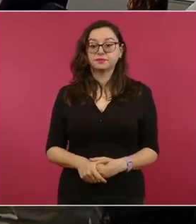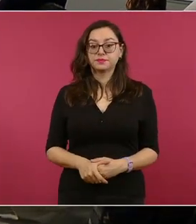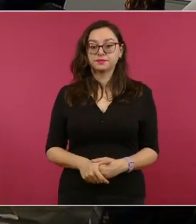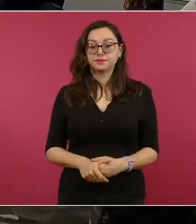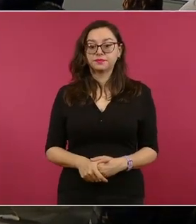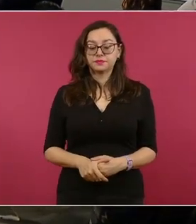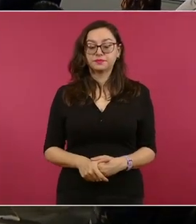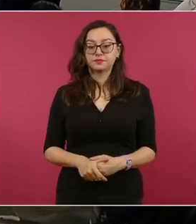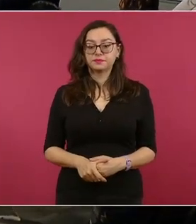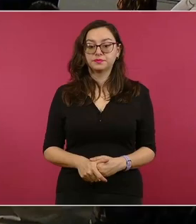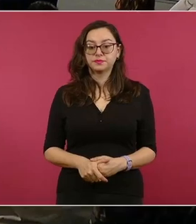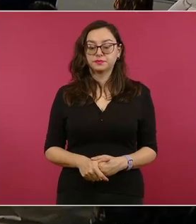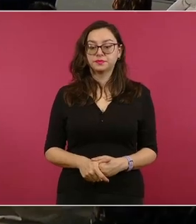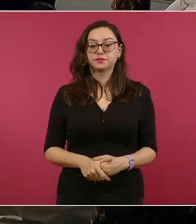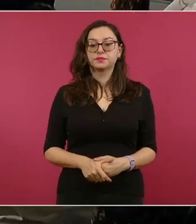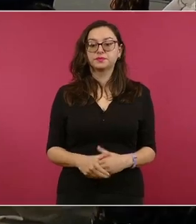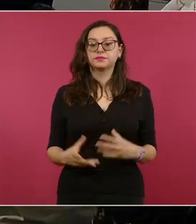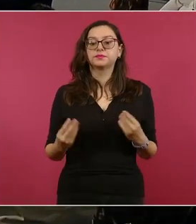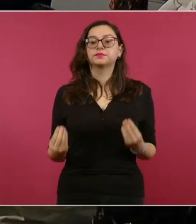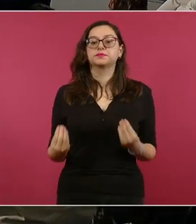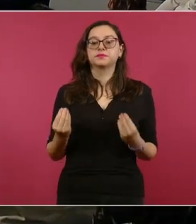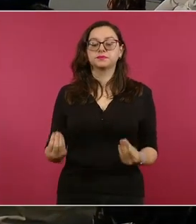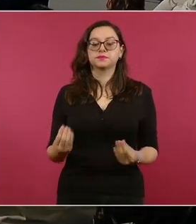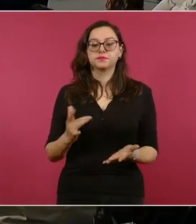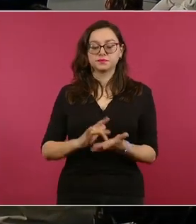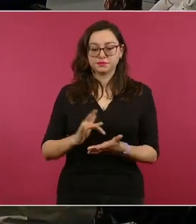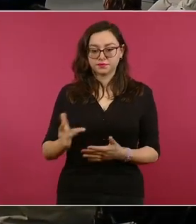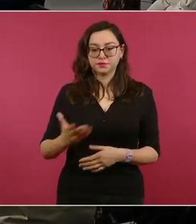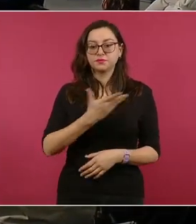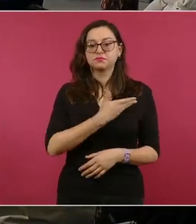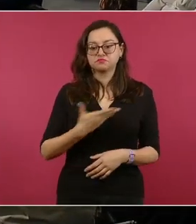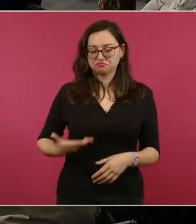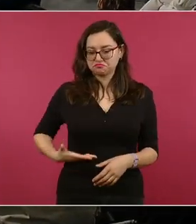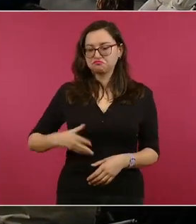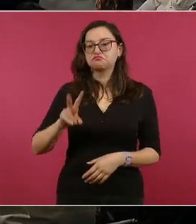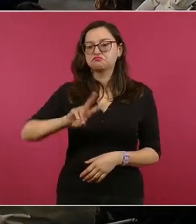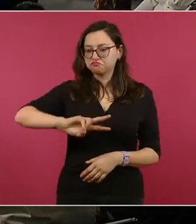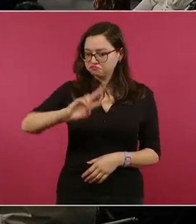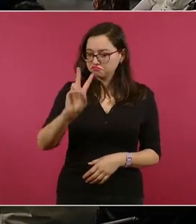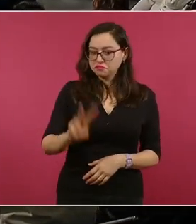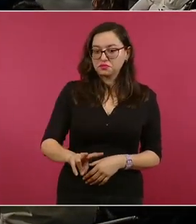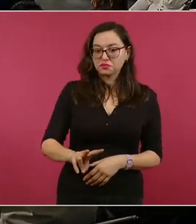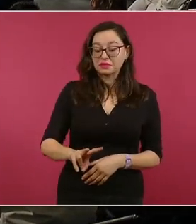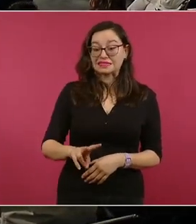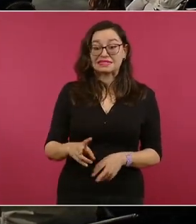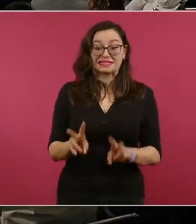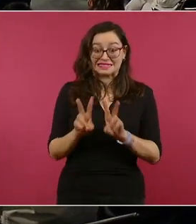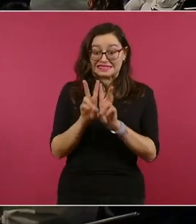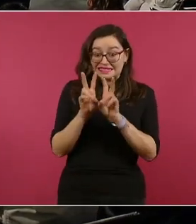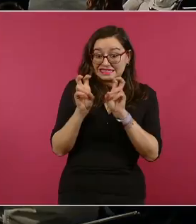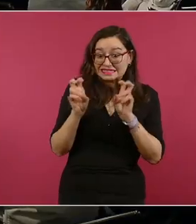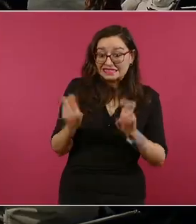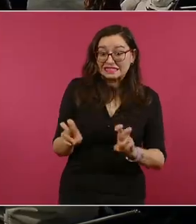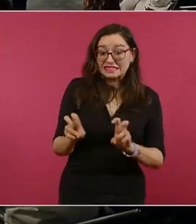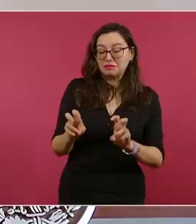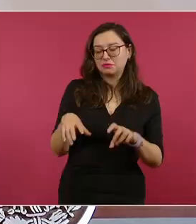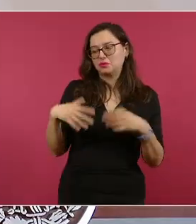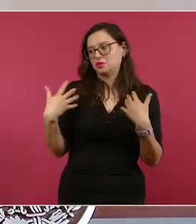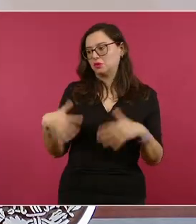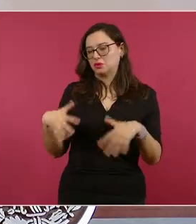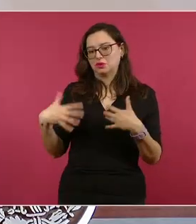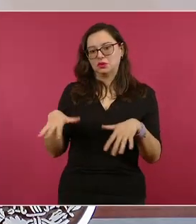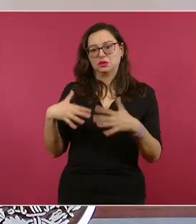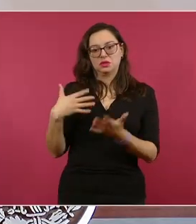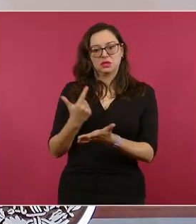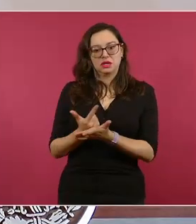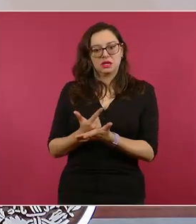Muchas gracias. Muchas gracias, señor presidente. Sin duda, este hecho es tan grave, lo que México está haciendo